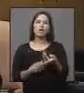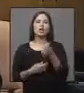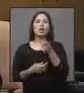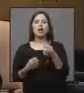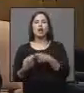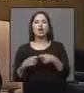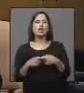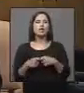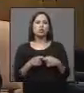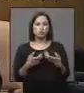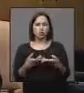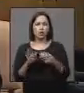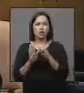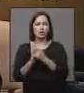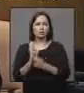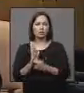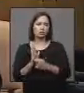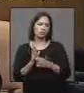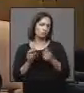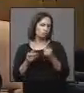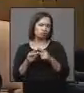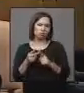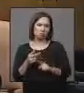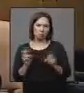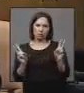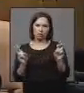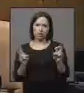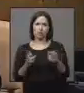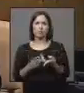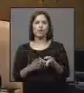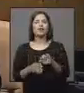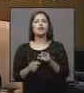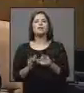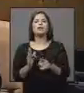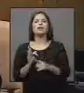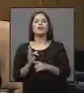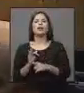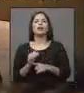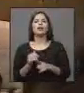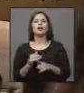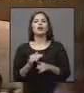presupuestaria un par de cosas, señora Presidenta. Primero, sobre la Fiscalía Nacional Económica.